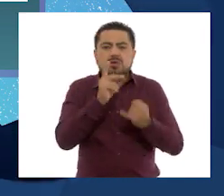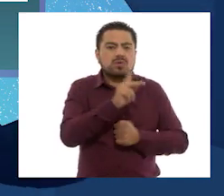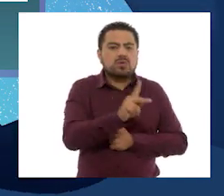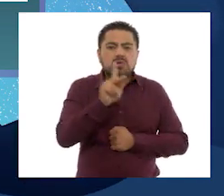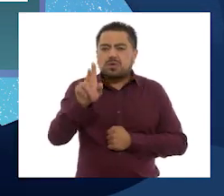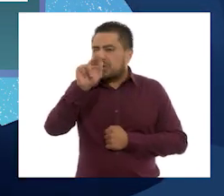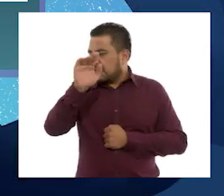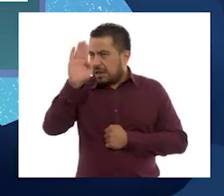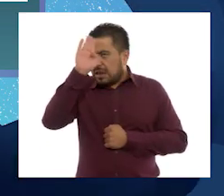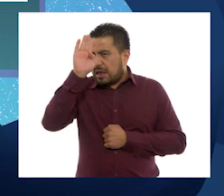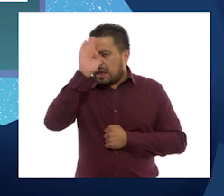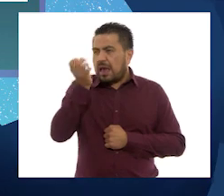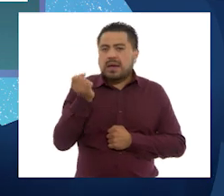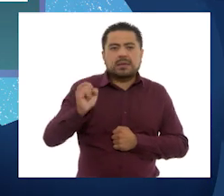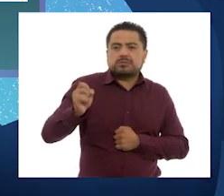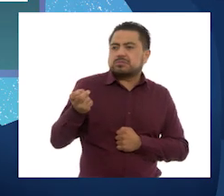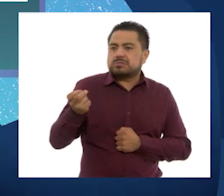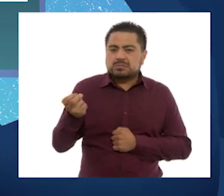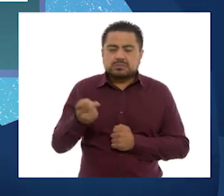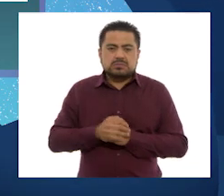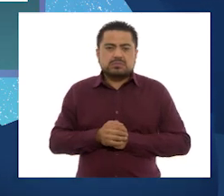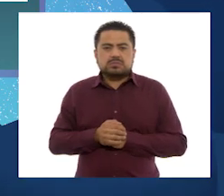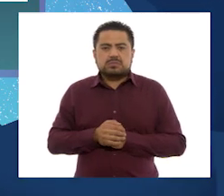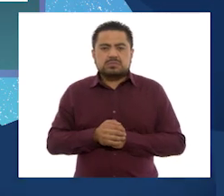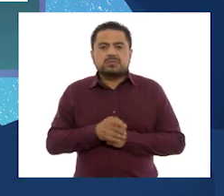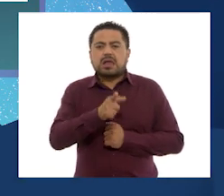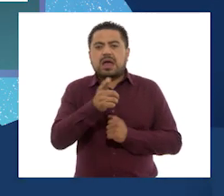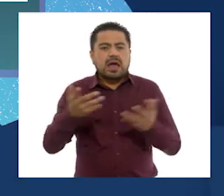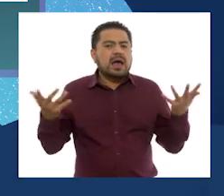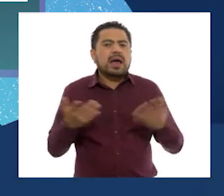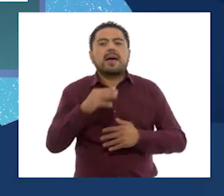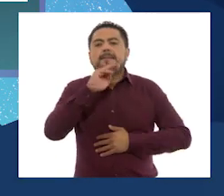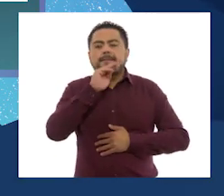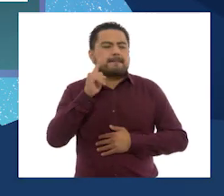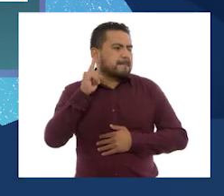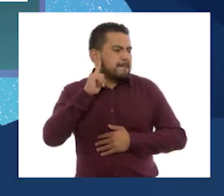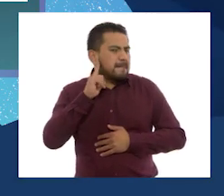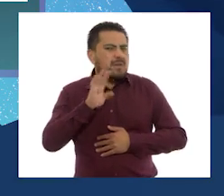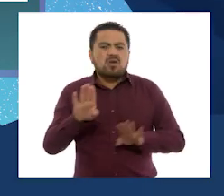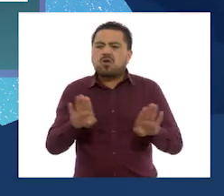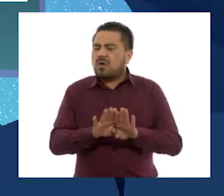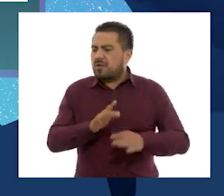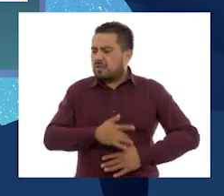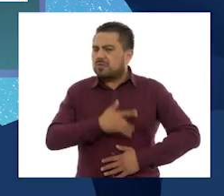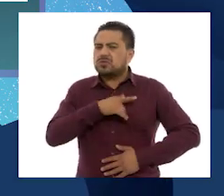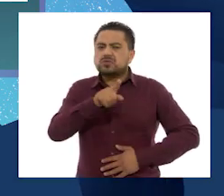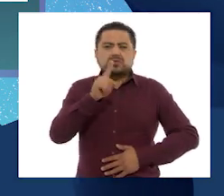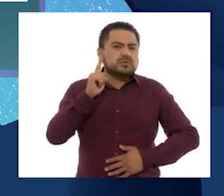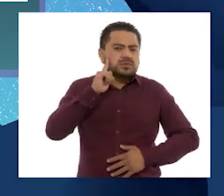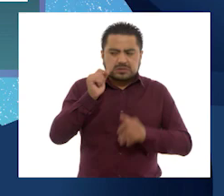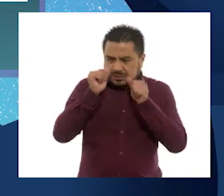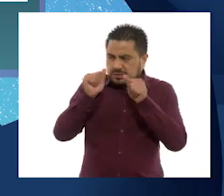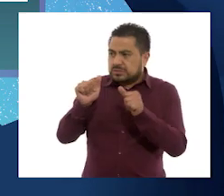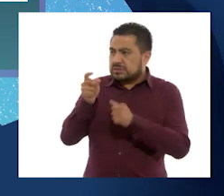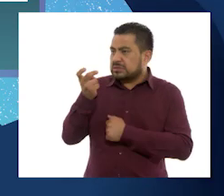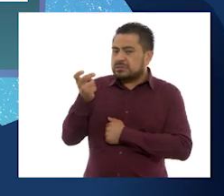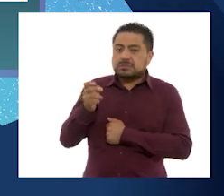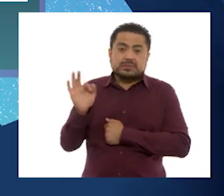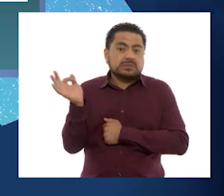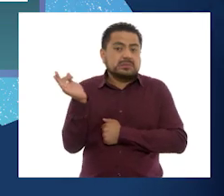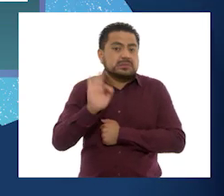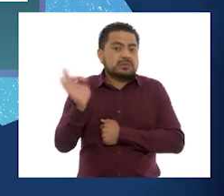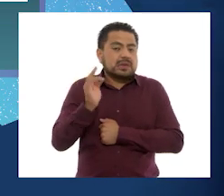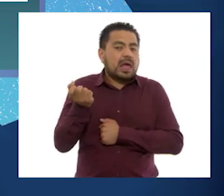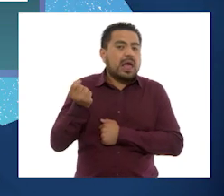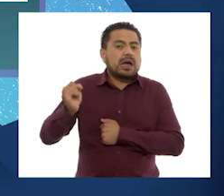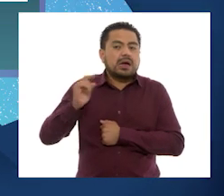había pensado en eso, Agustín. Haz que tu mamá escuche cómo te sientes y tú escúchala a ella. Tal vez así encuentren